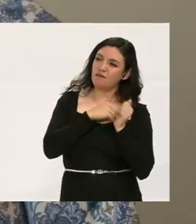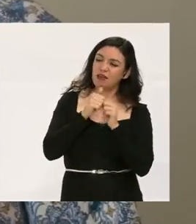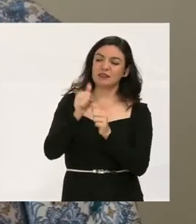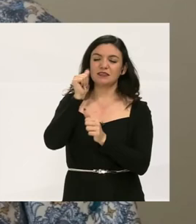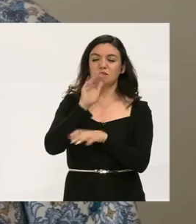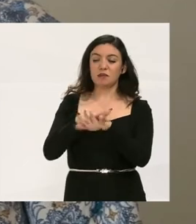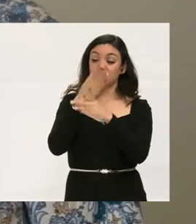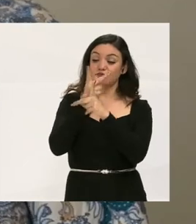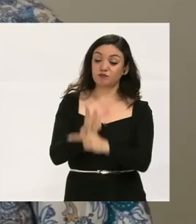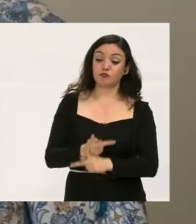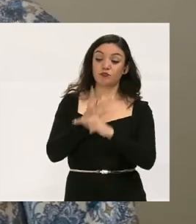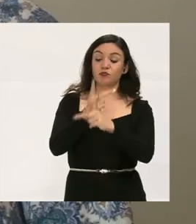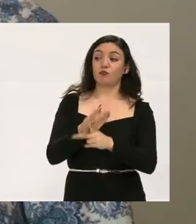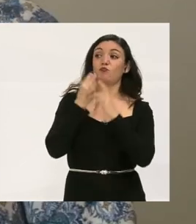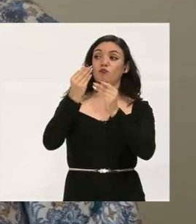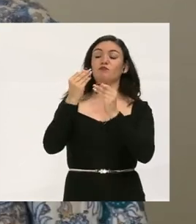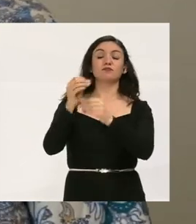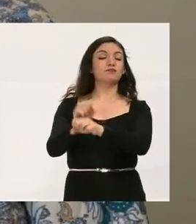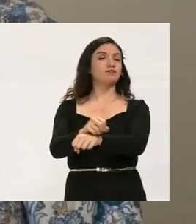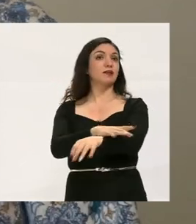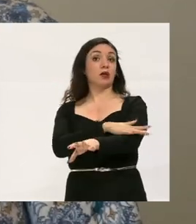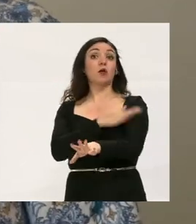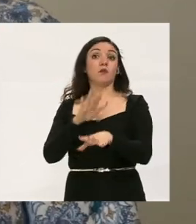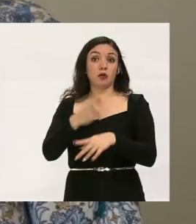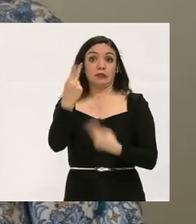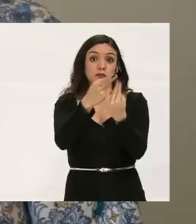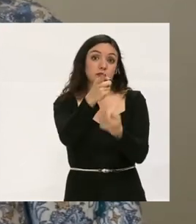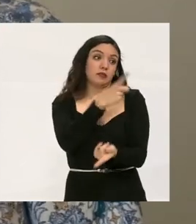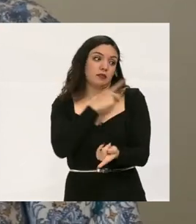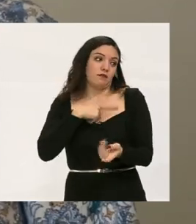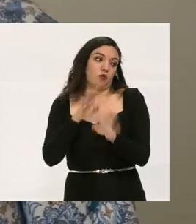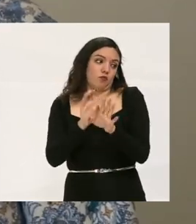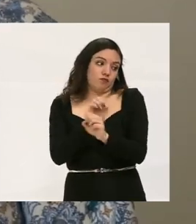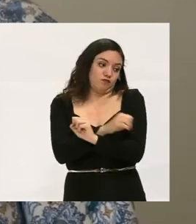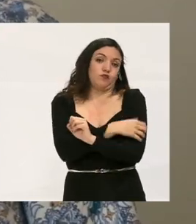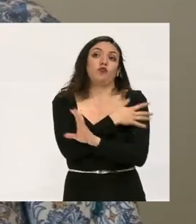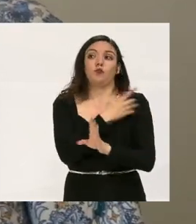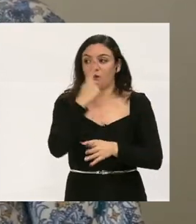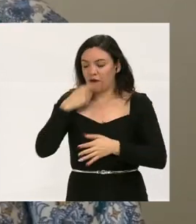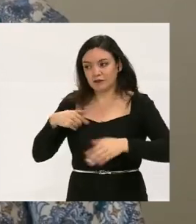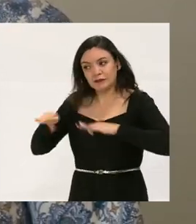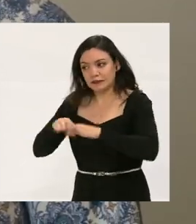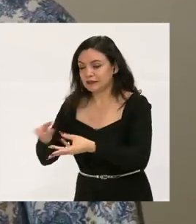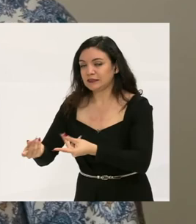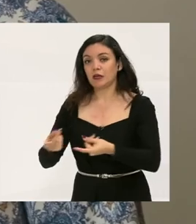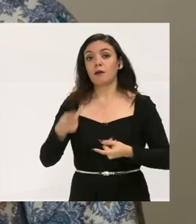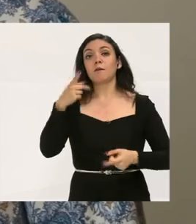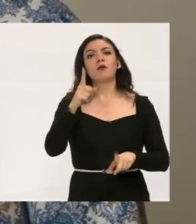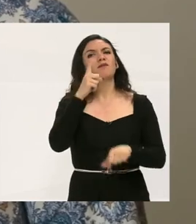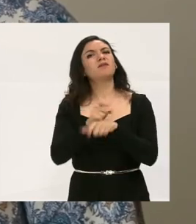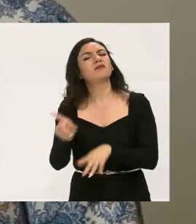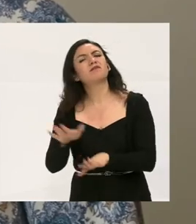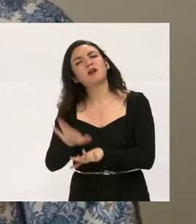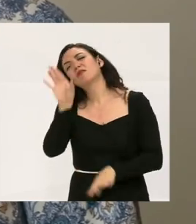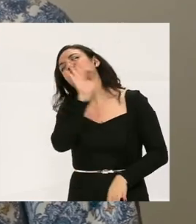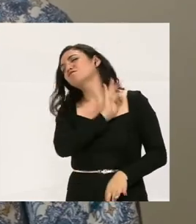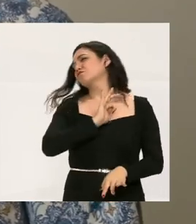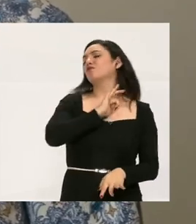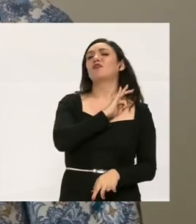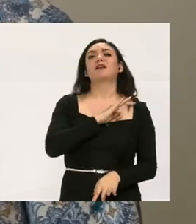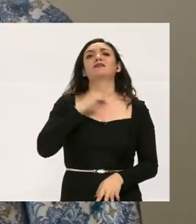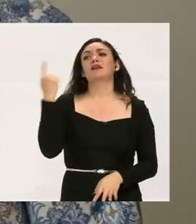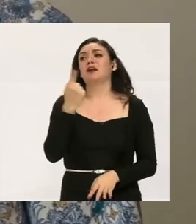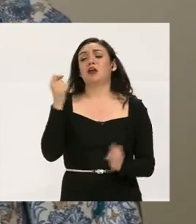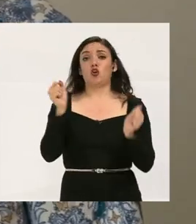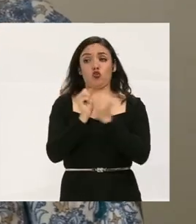teniéndoles mucha paciencia y mucha energía también porque se requiere mucha energía pero sobre todo que sean felices o sea